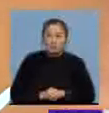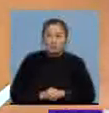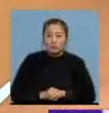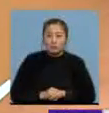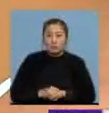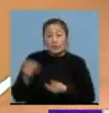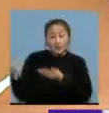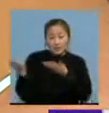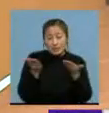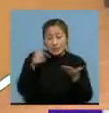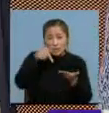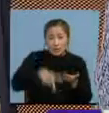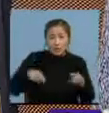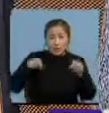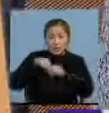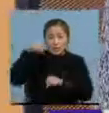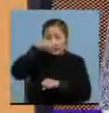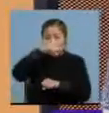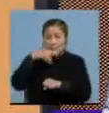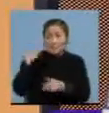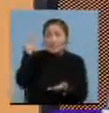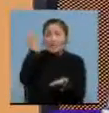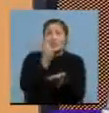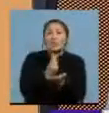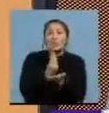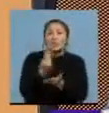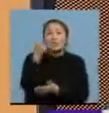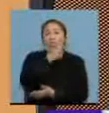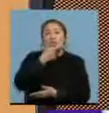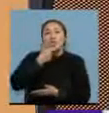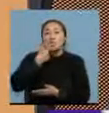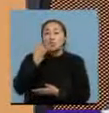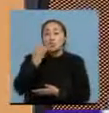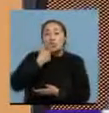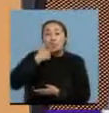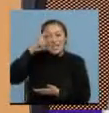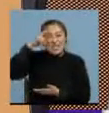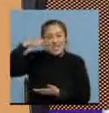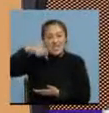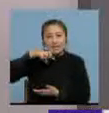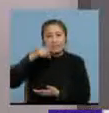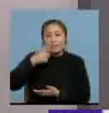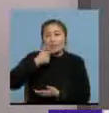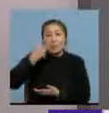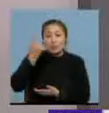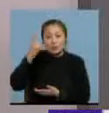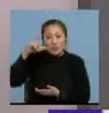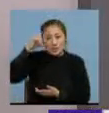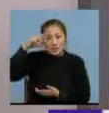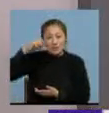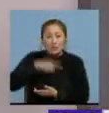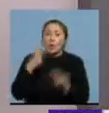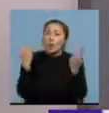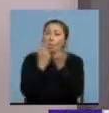y ya estás en estudios el titular de la sep el ingeniero héctor simón para hablar de